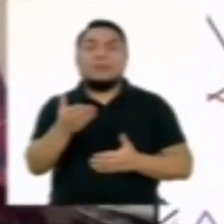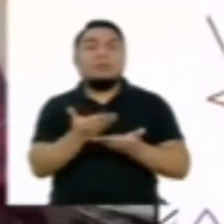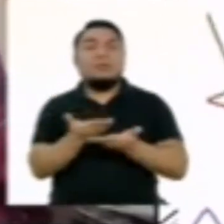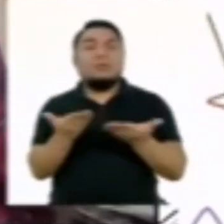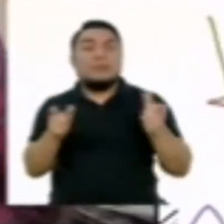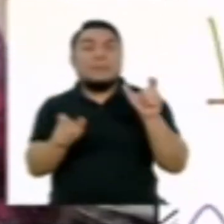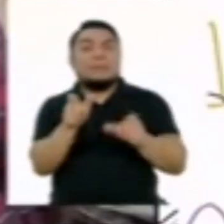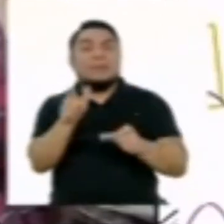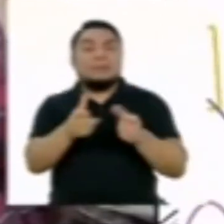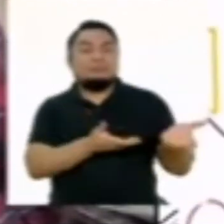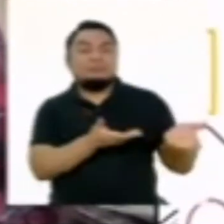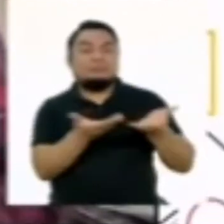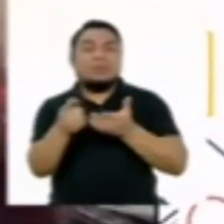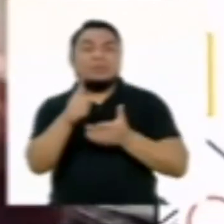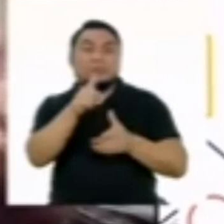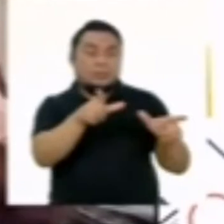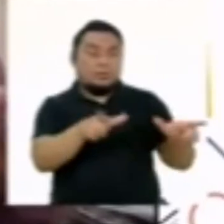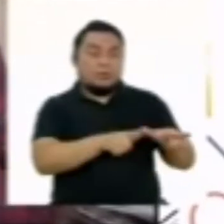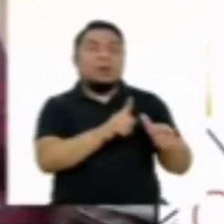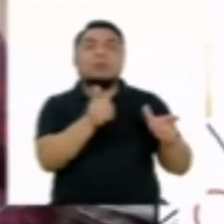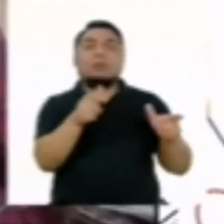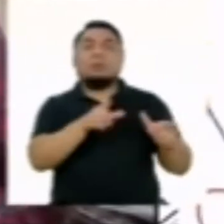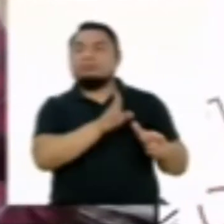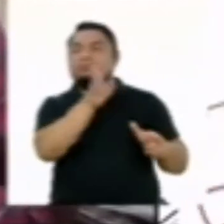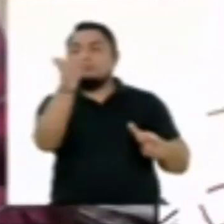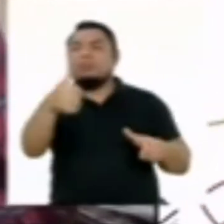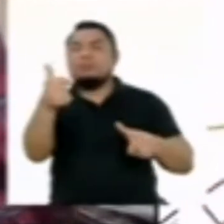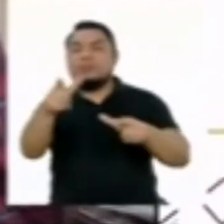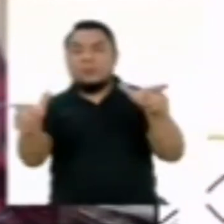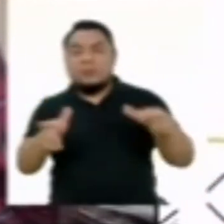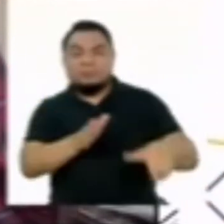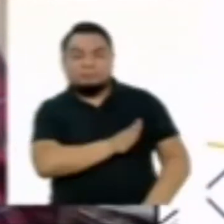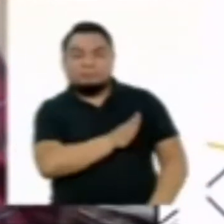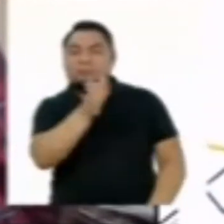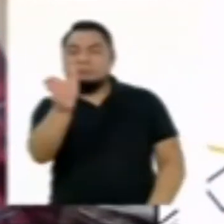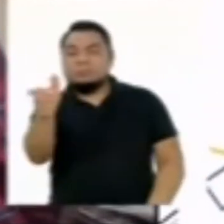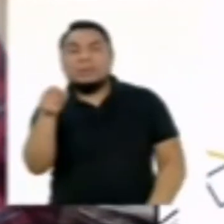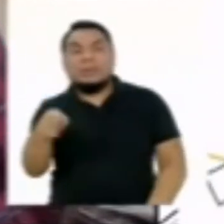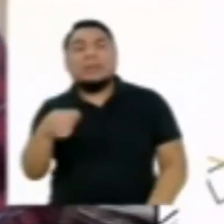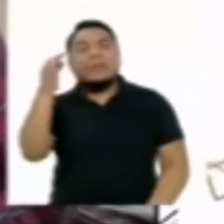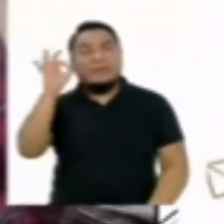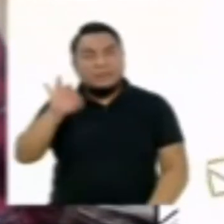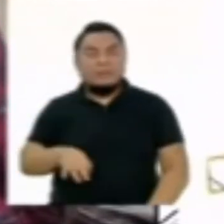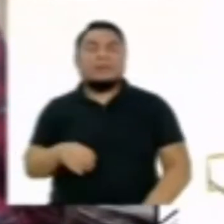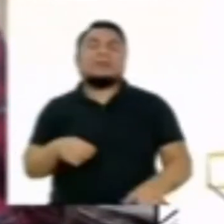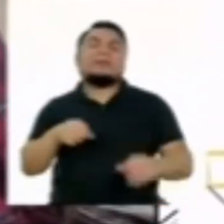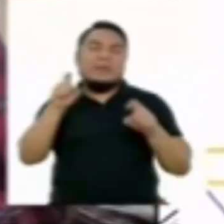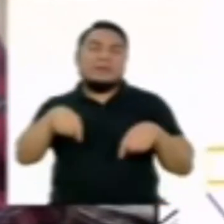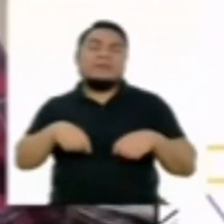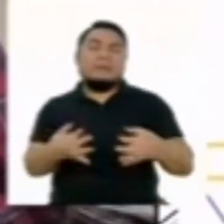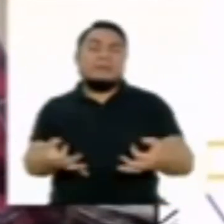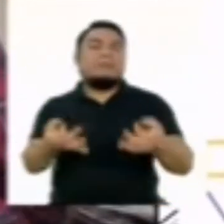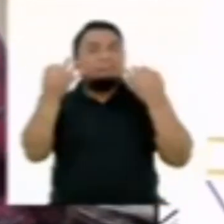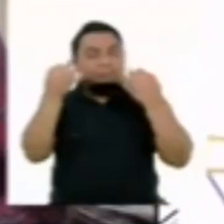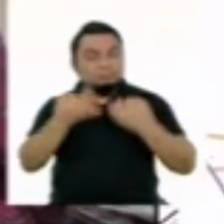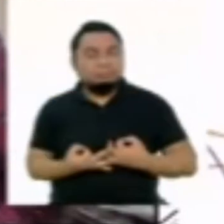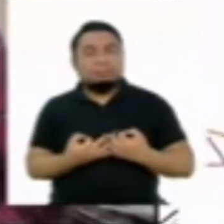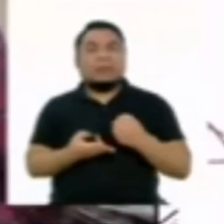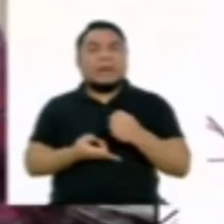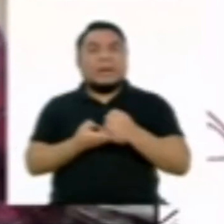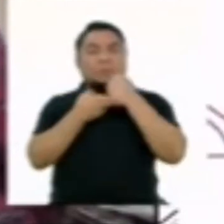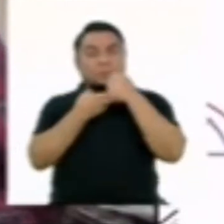bienes y personas desde un lugar hasta otro. Esto debe ser eficiente, veloz, de manera